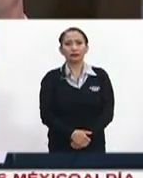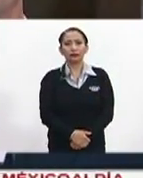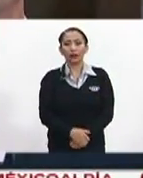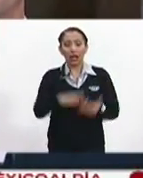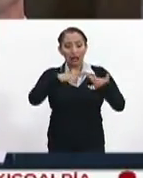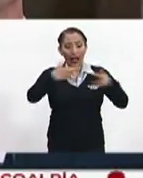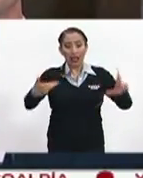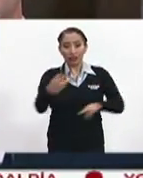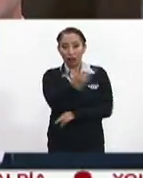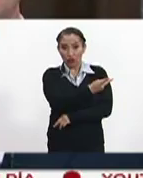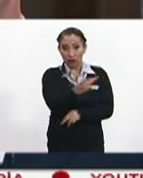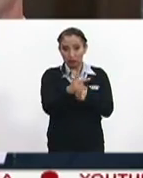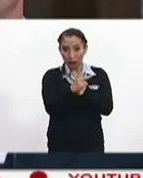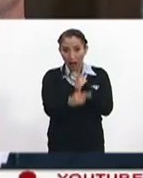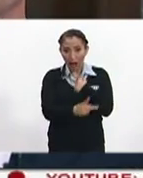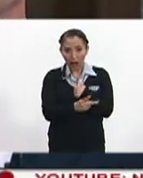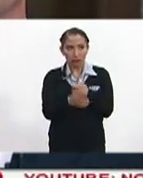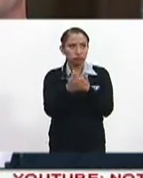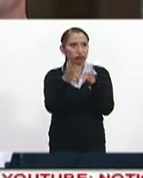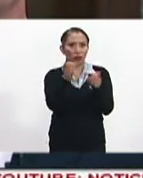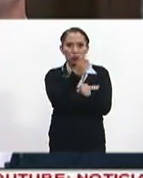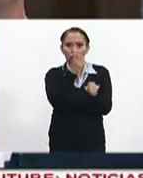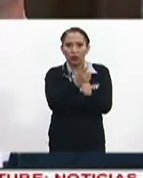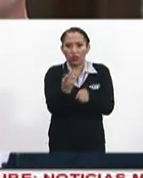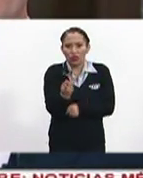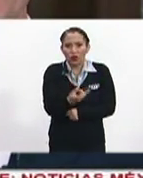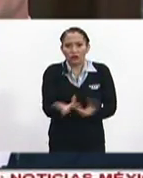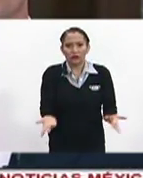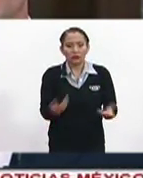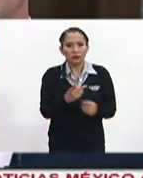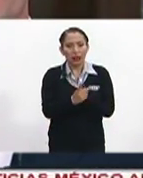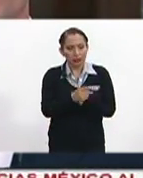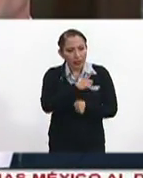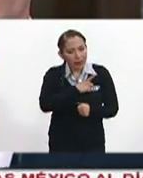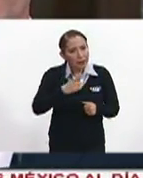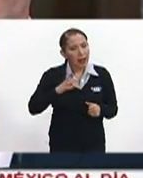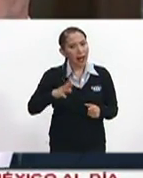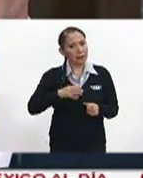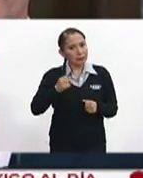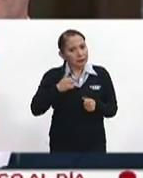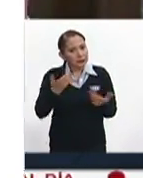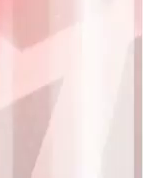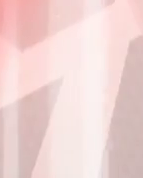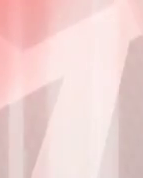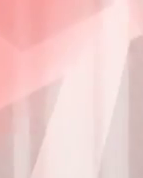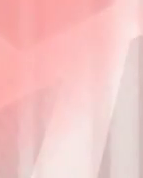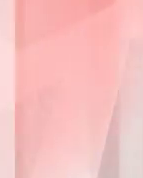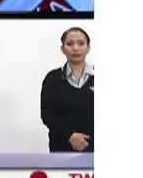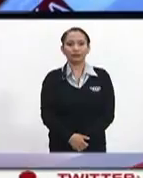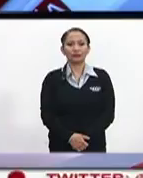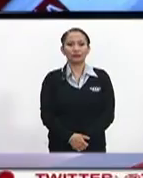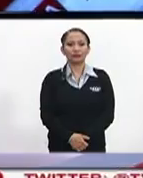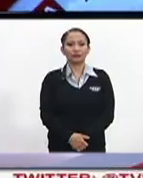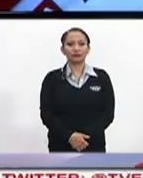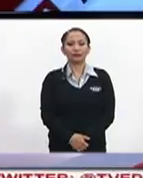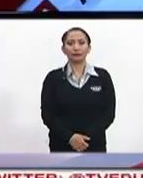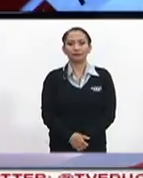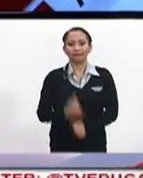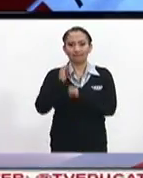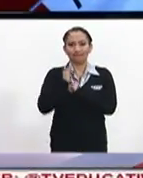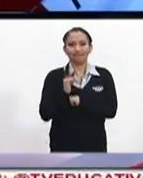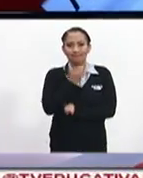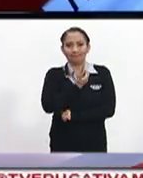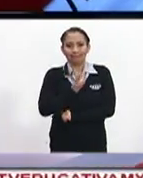La relación bilateral conlleva enormes oportunidades que ambas naciones debemos aprovechar. El vocero